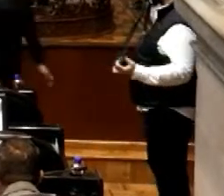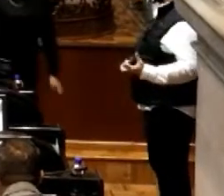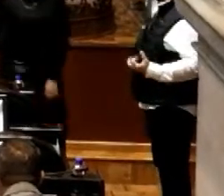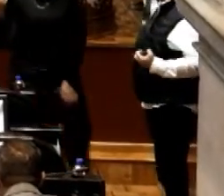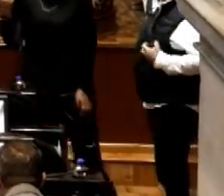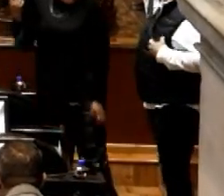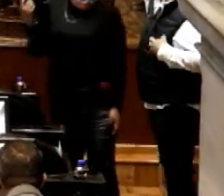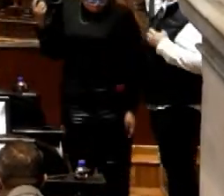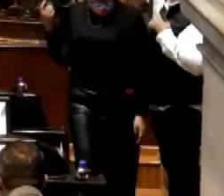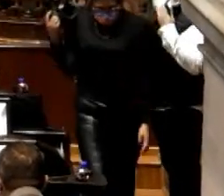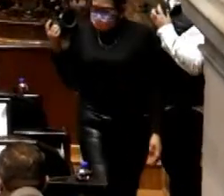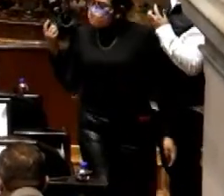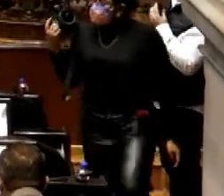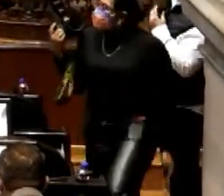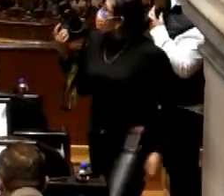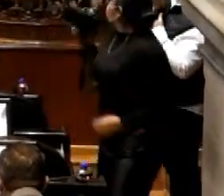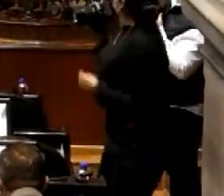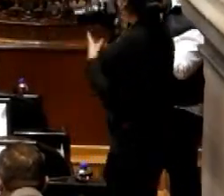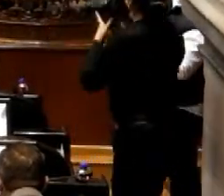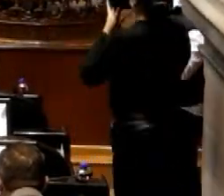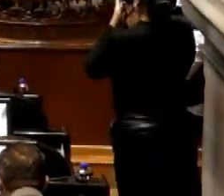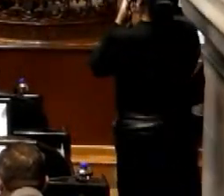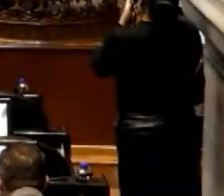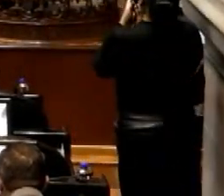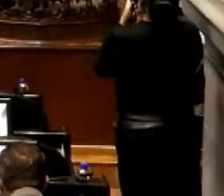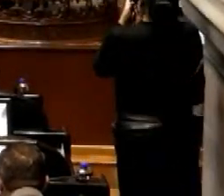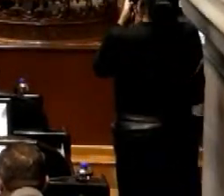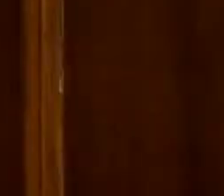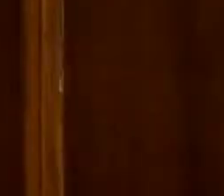5 ayuntamientos del Estado de México.